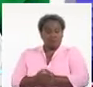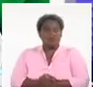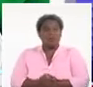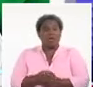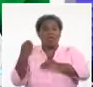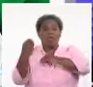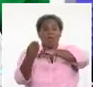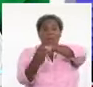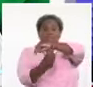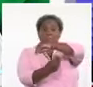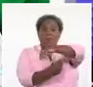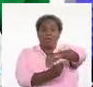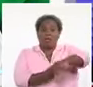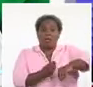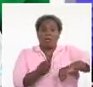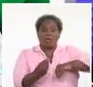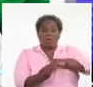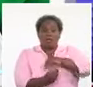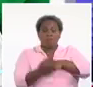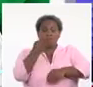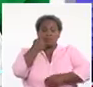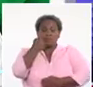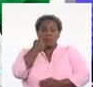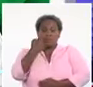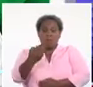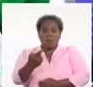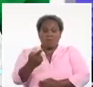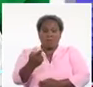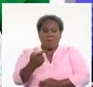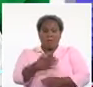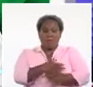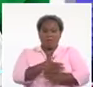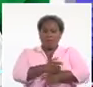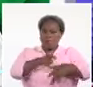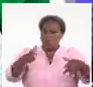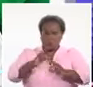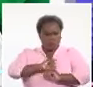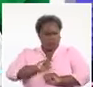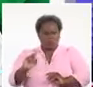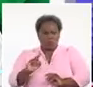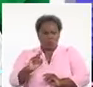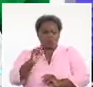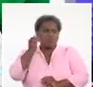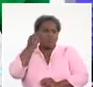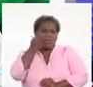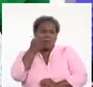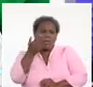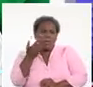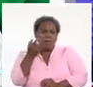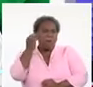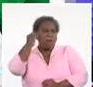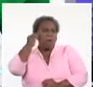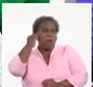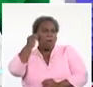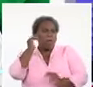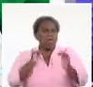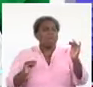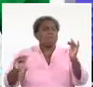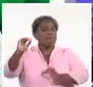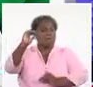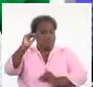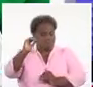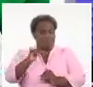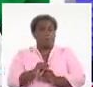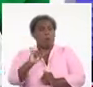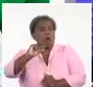cambiando, y hay un discreto, no grande diferencia, predominio del sexo femenino en el acumulado. Esto hace